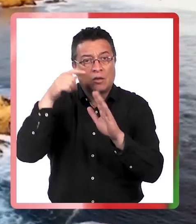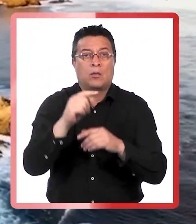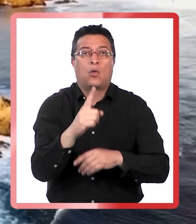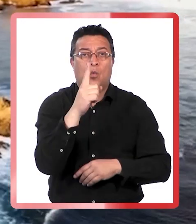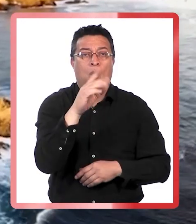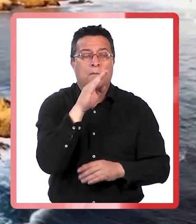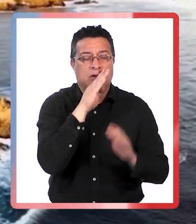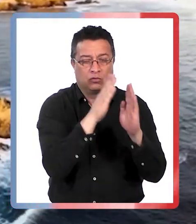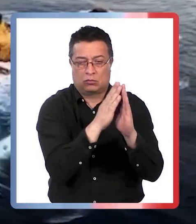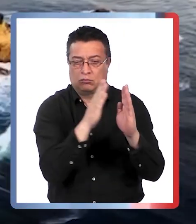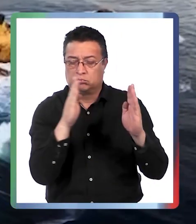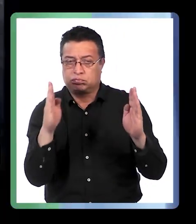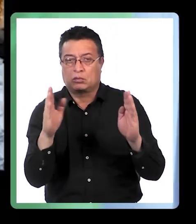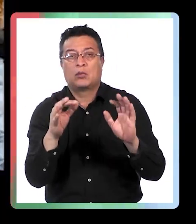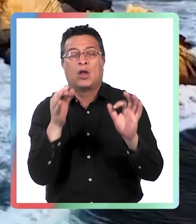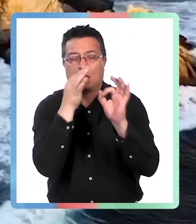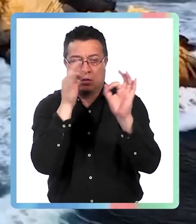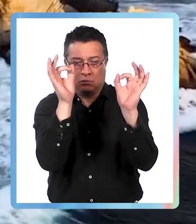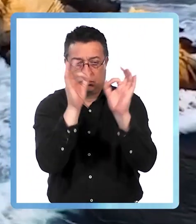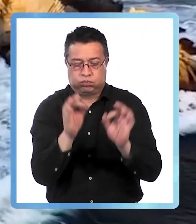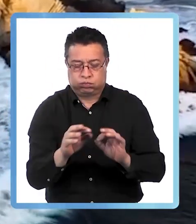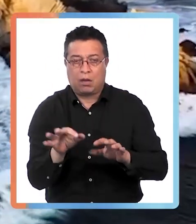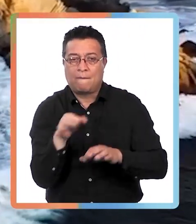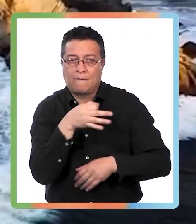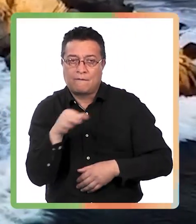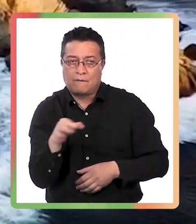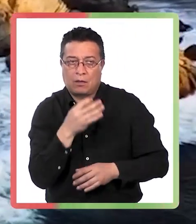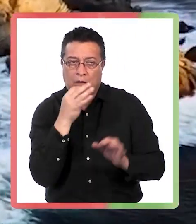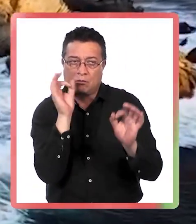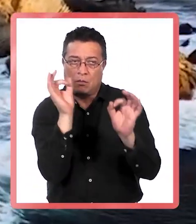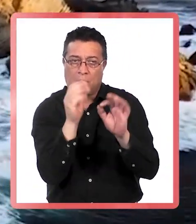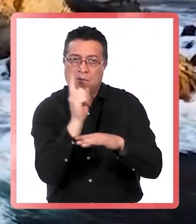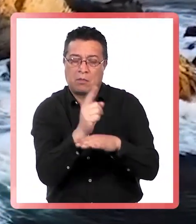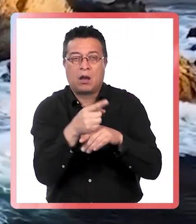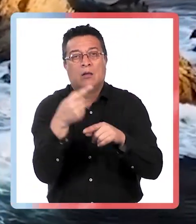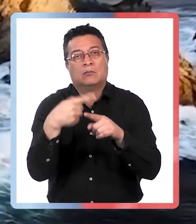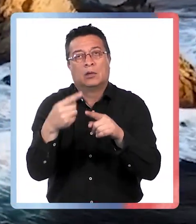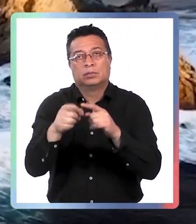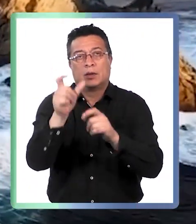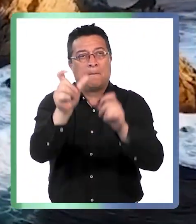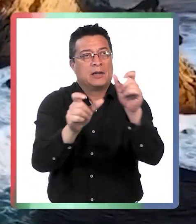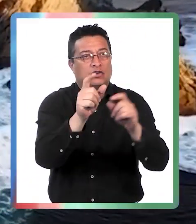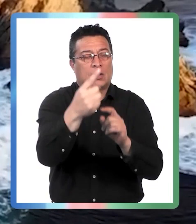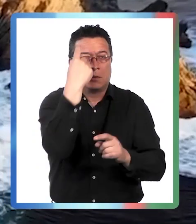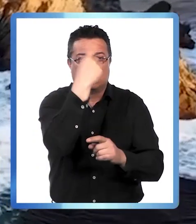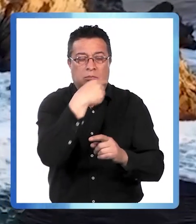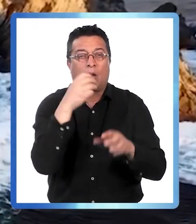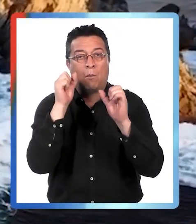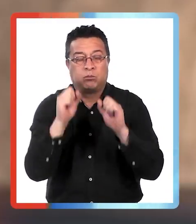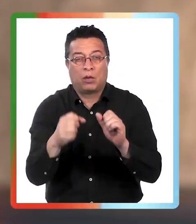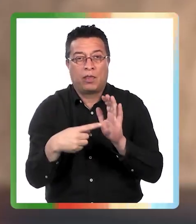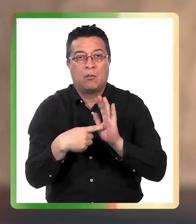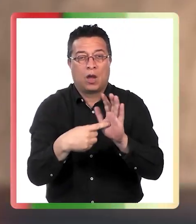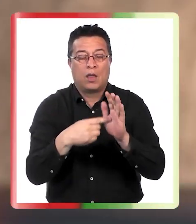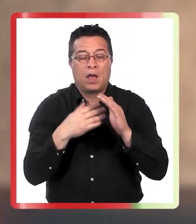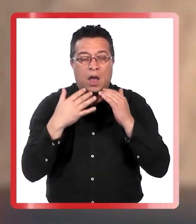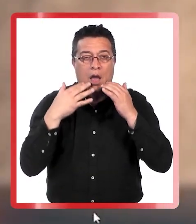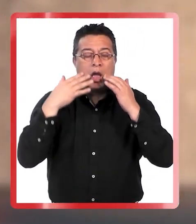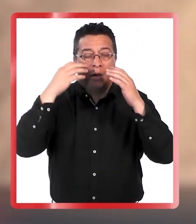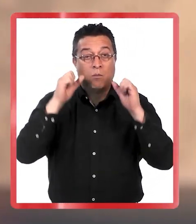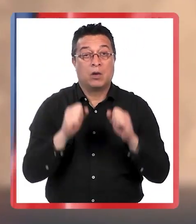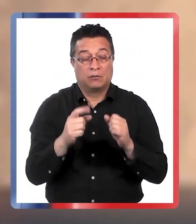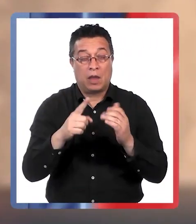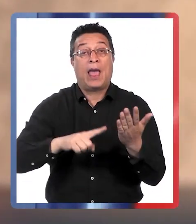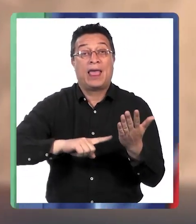un minuto a partir de instrucciones de texto, en las que aparecen múltiples personajes que incluso pueden mostrar emociones.